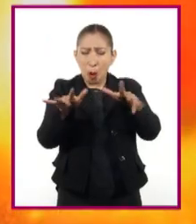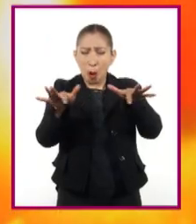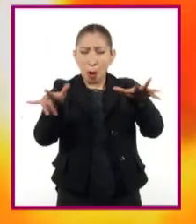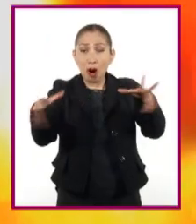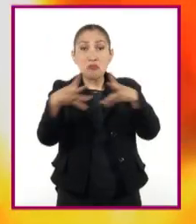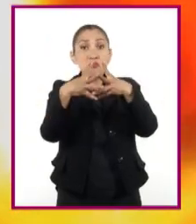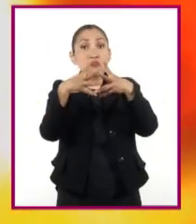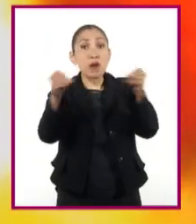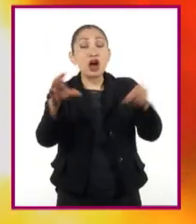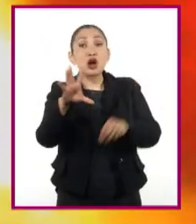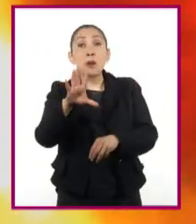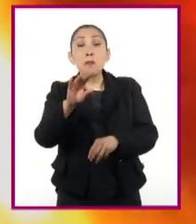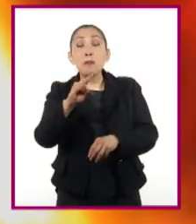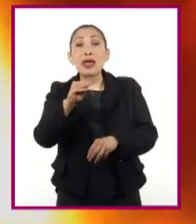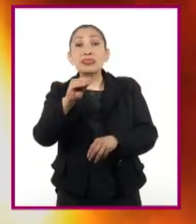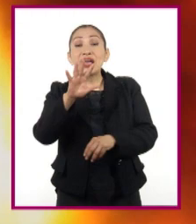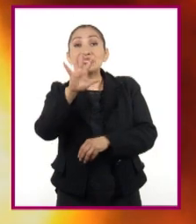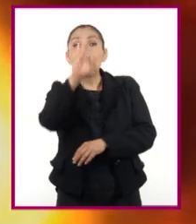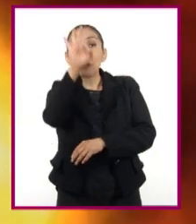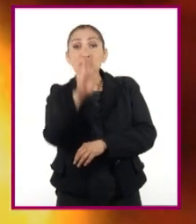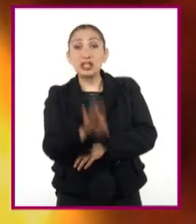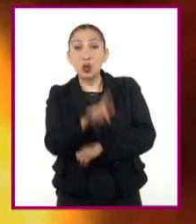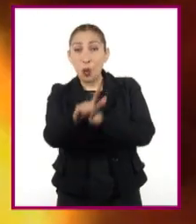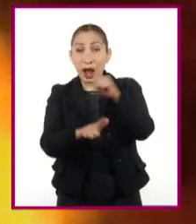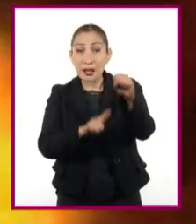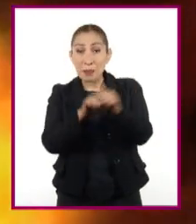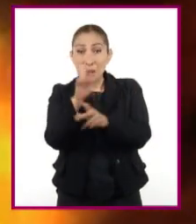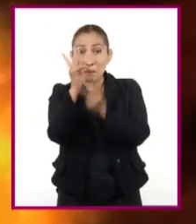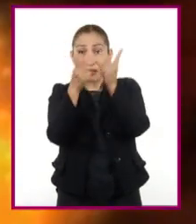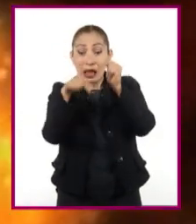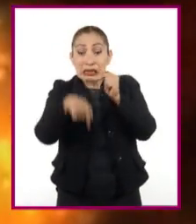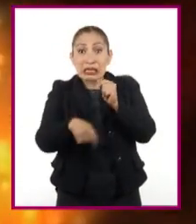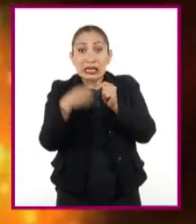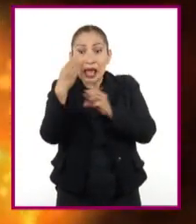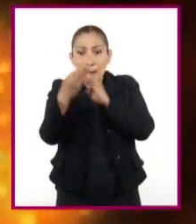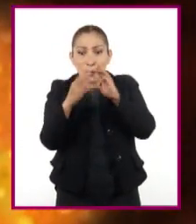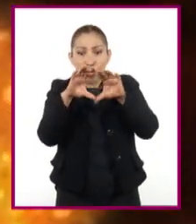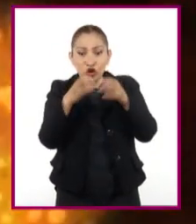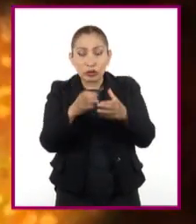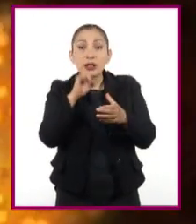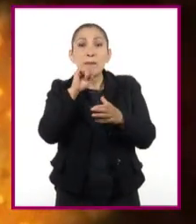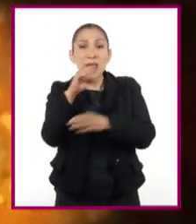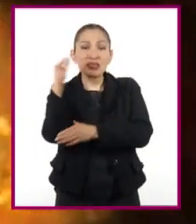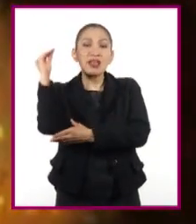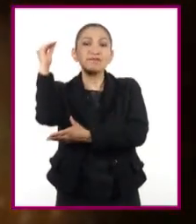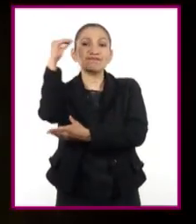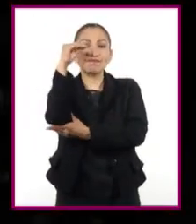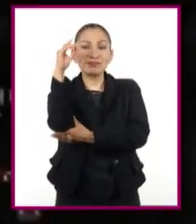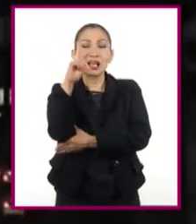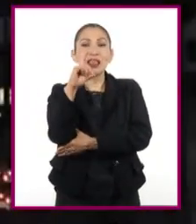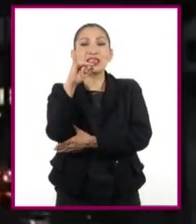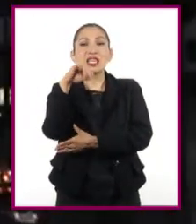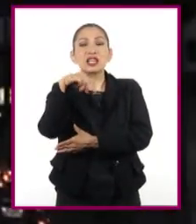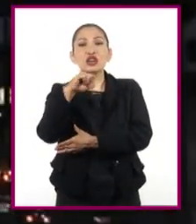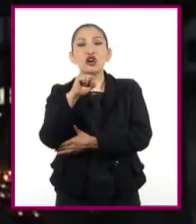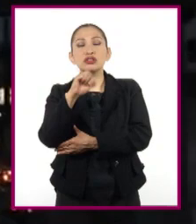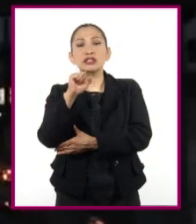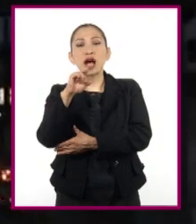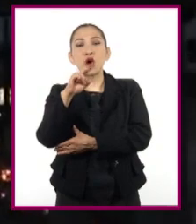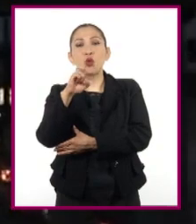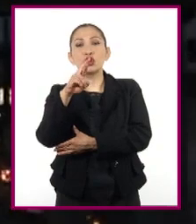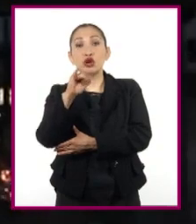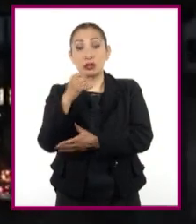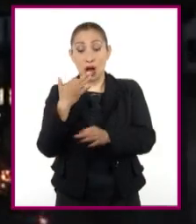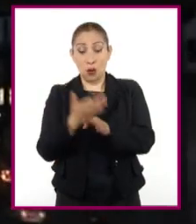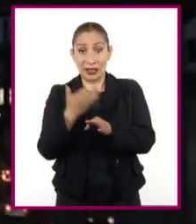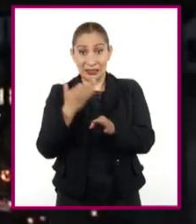probablemente desaparecieron el 95% de las especies de la Tierra, incluidos los dinosaurios. En la era moderna,